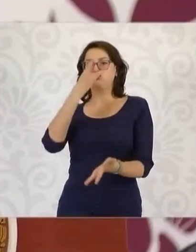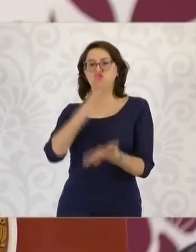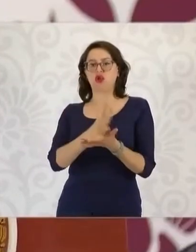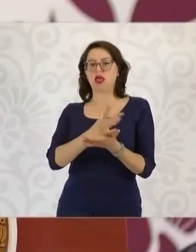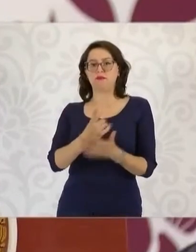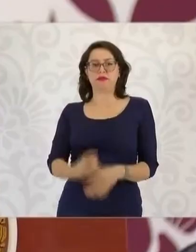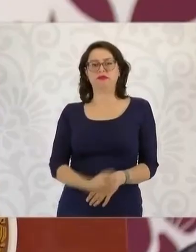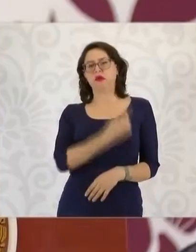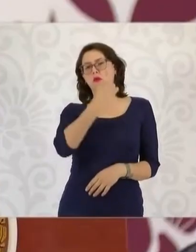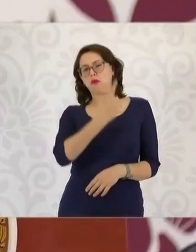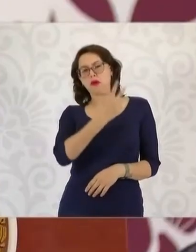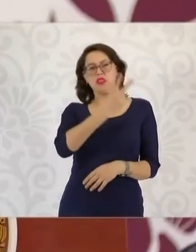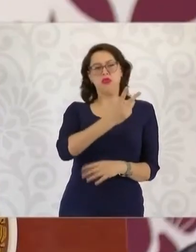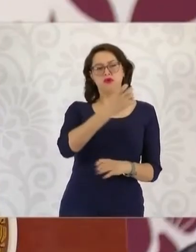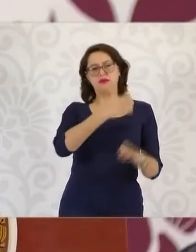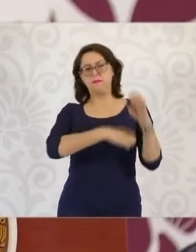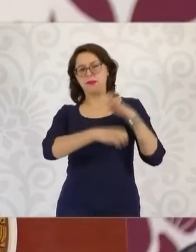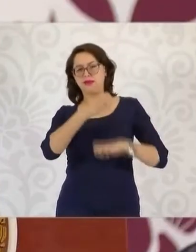Viejos políticos,